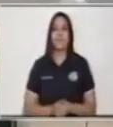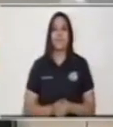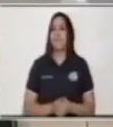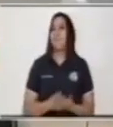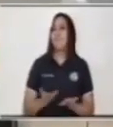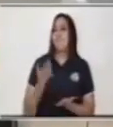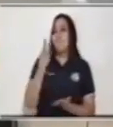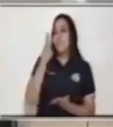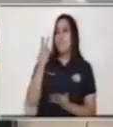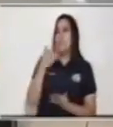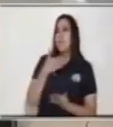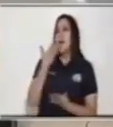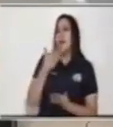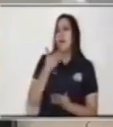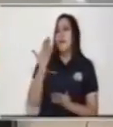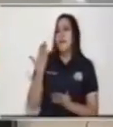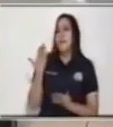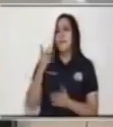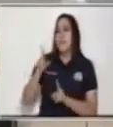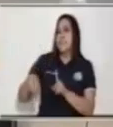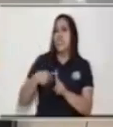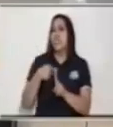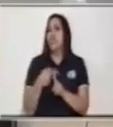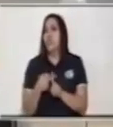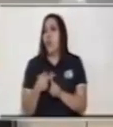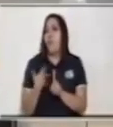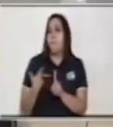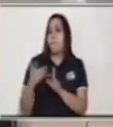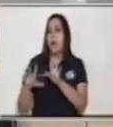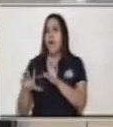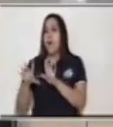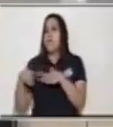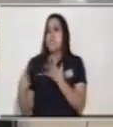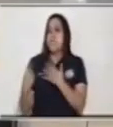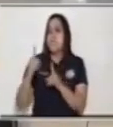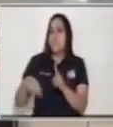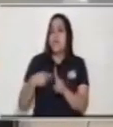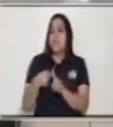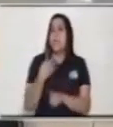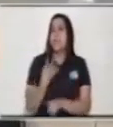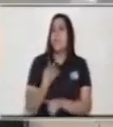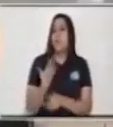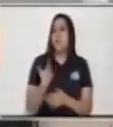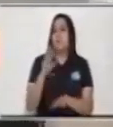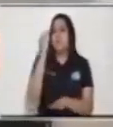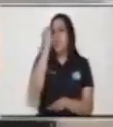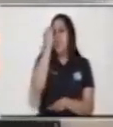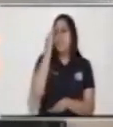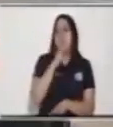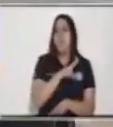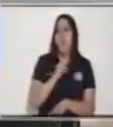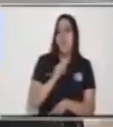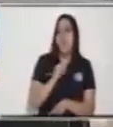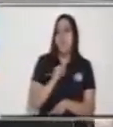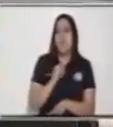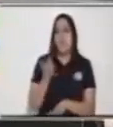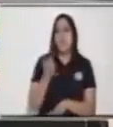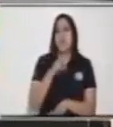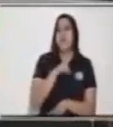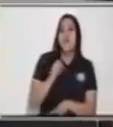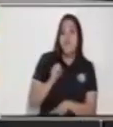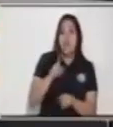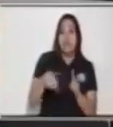Aquí lo más fácil creo que es sumar el 4 y el 16 porque ya sé que es 20. Y luego le sumo el 10. 20 más 10,